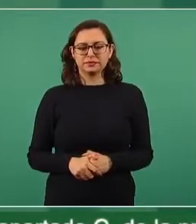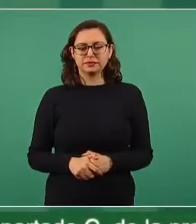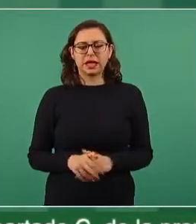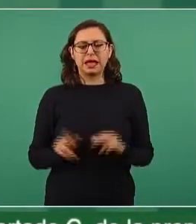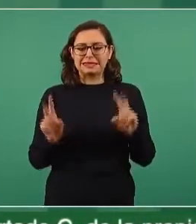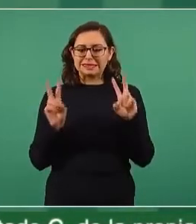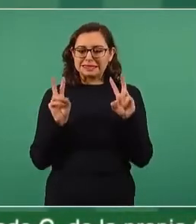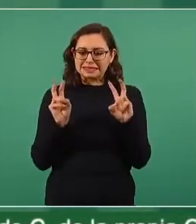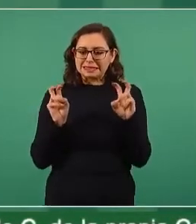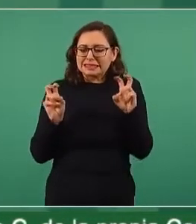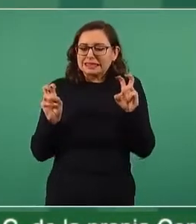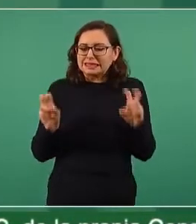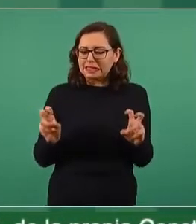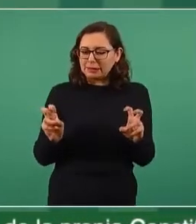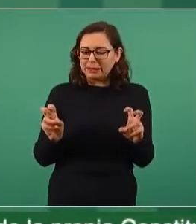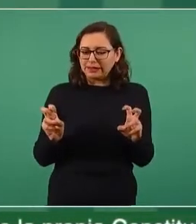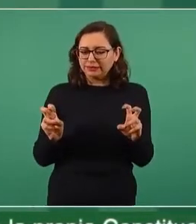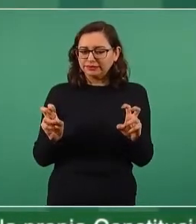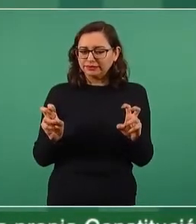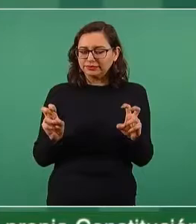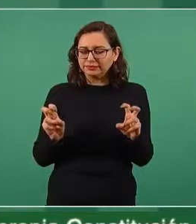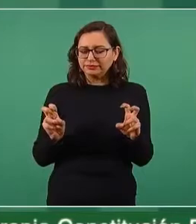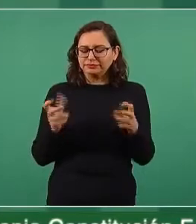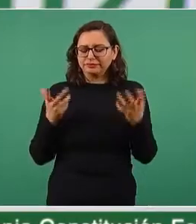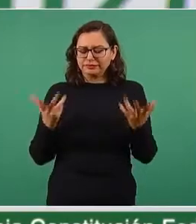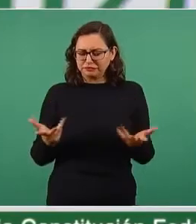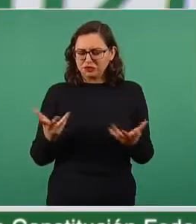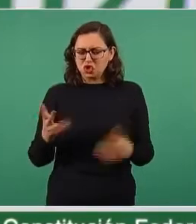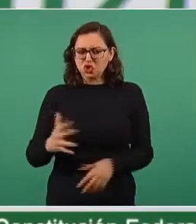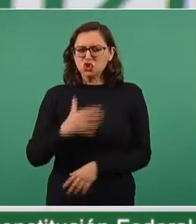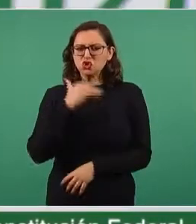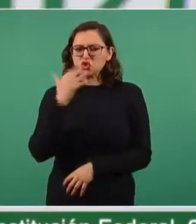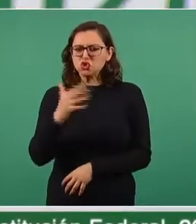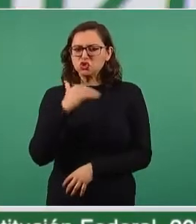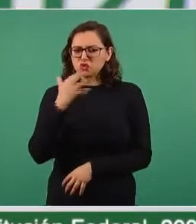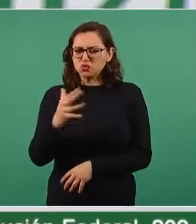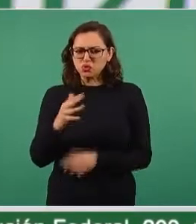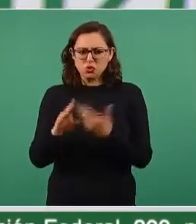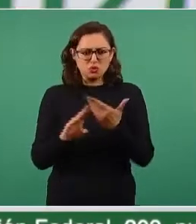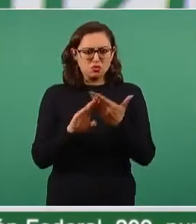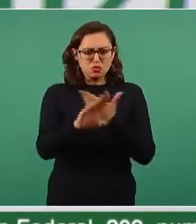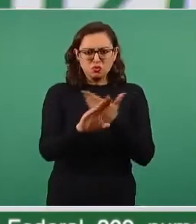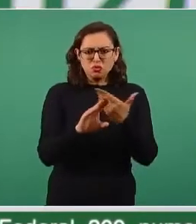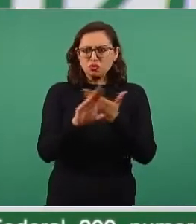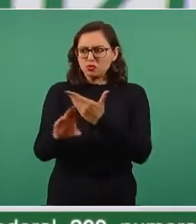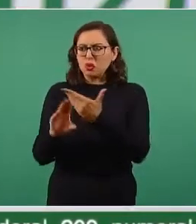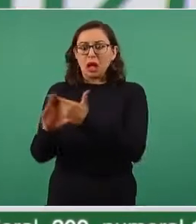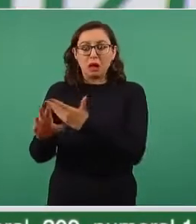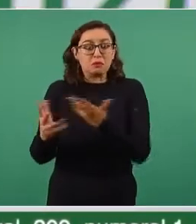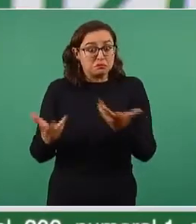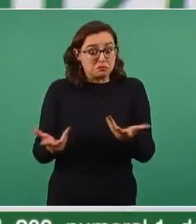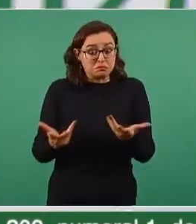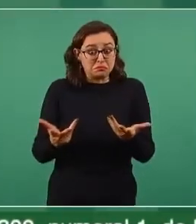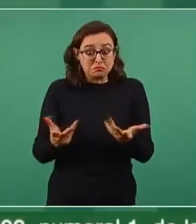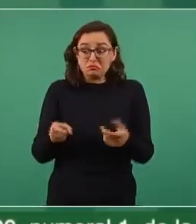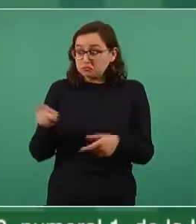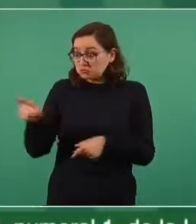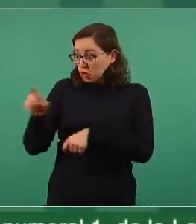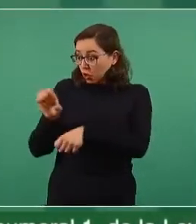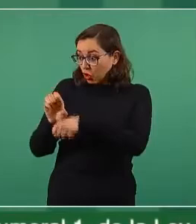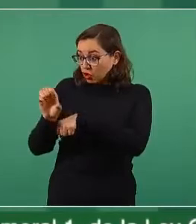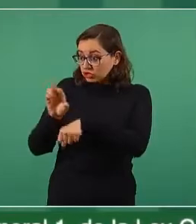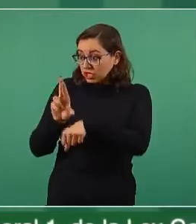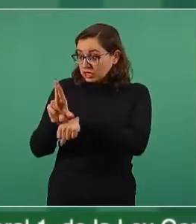tema de luchar contra la corrupción, pues hemos dicho, lo acabo de decir yo en Costa Rica, ahora que estuve con el